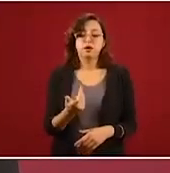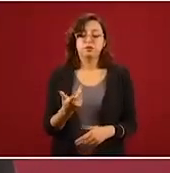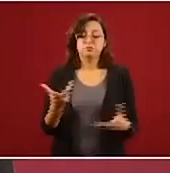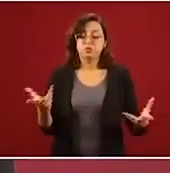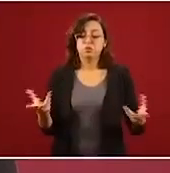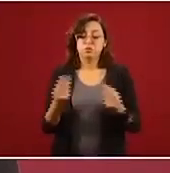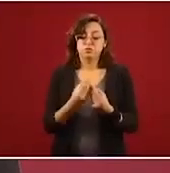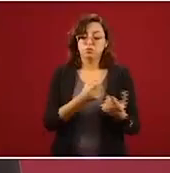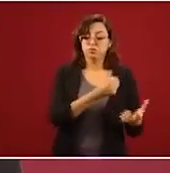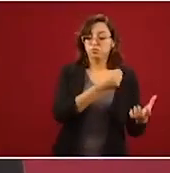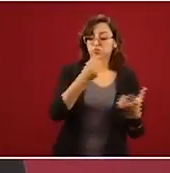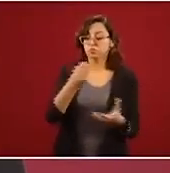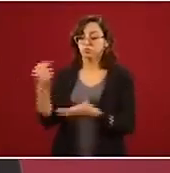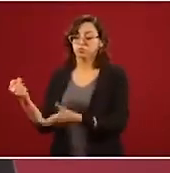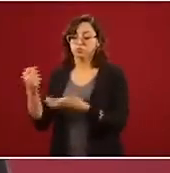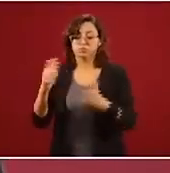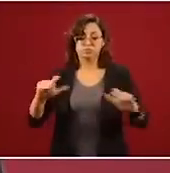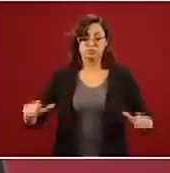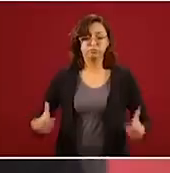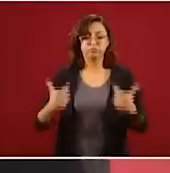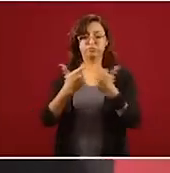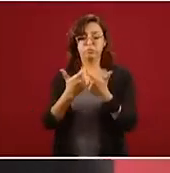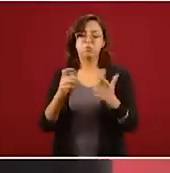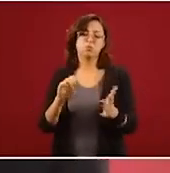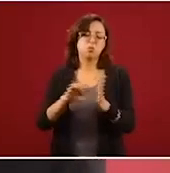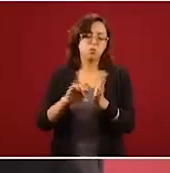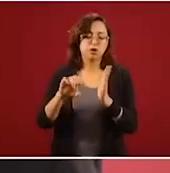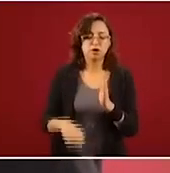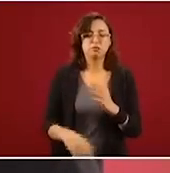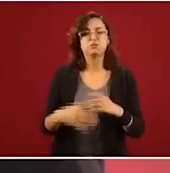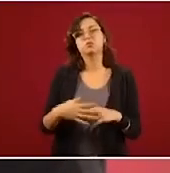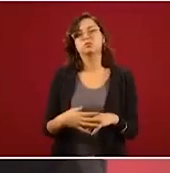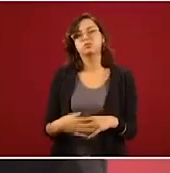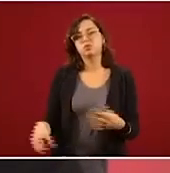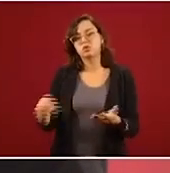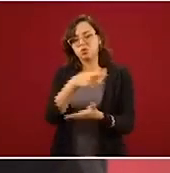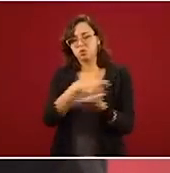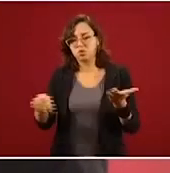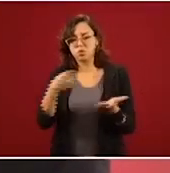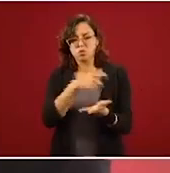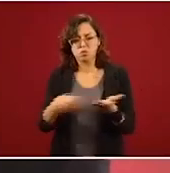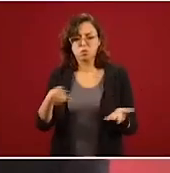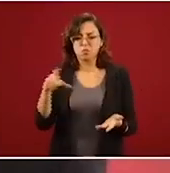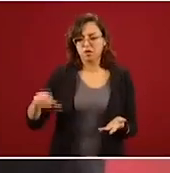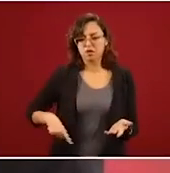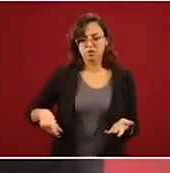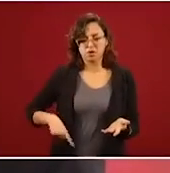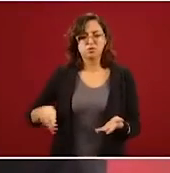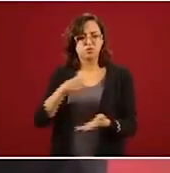público, lo que aquí se señalaba, por ejemplo, en las compras del